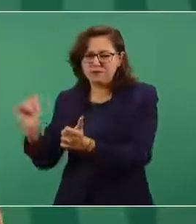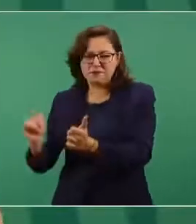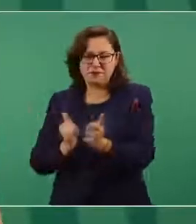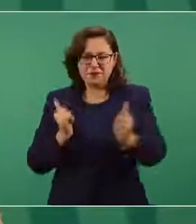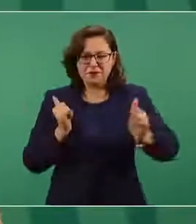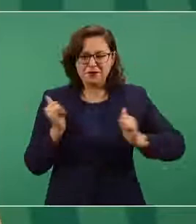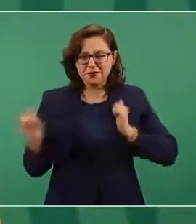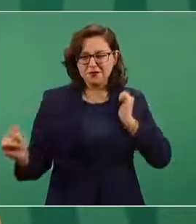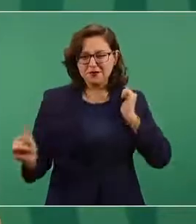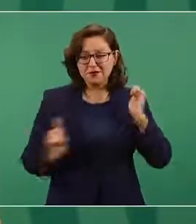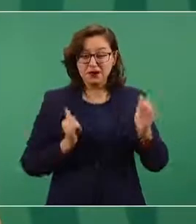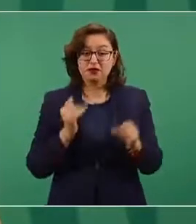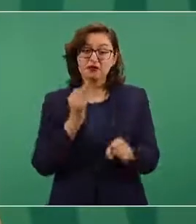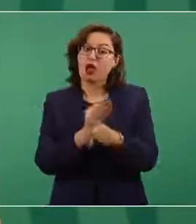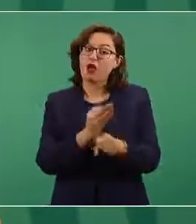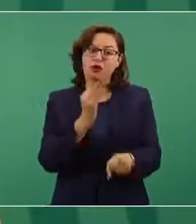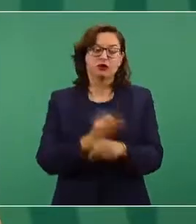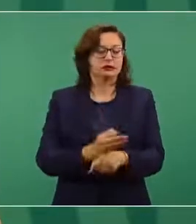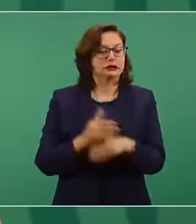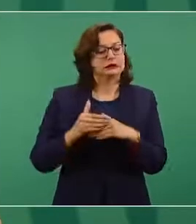Es temporada de sopilotes.